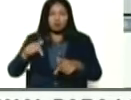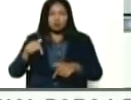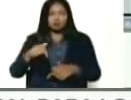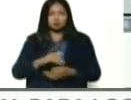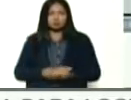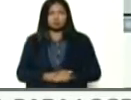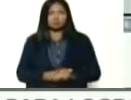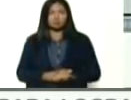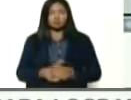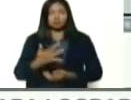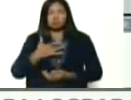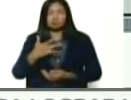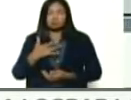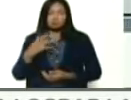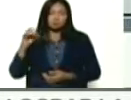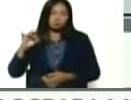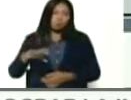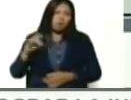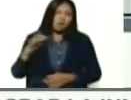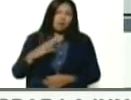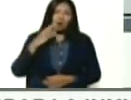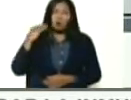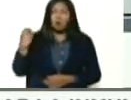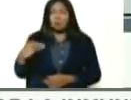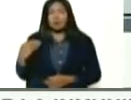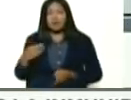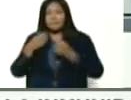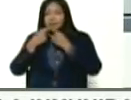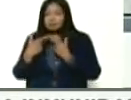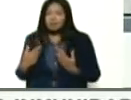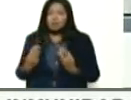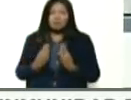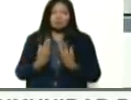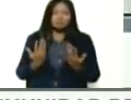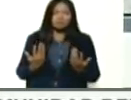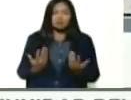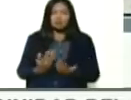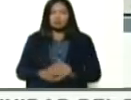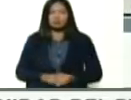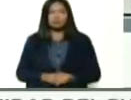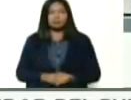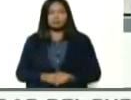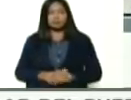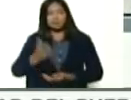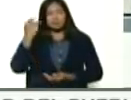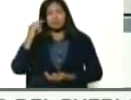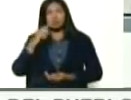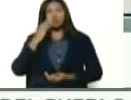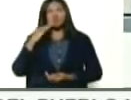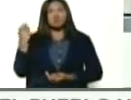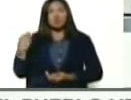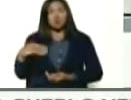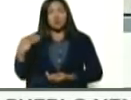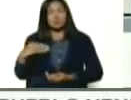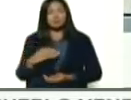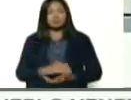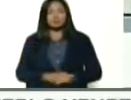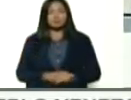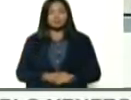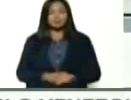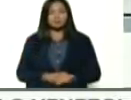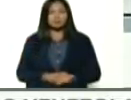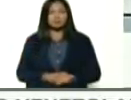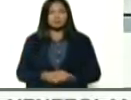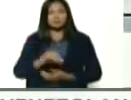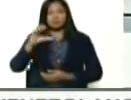dolor por esa juventud esa juventud ayer un joven en